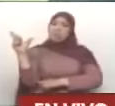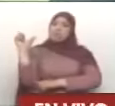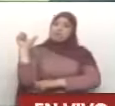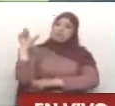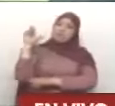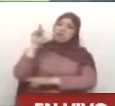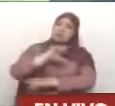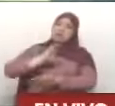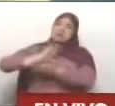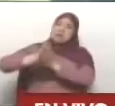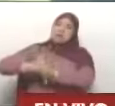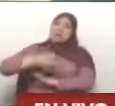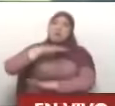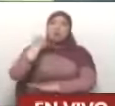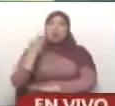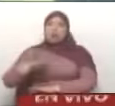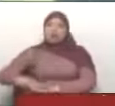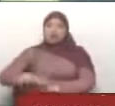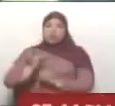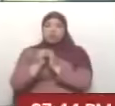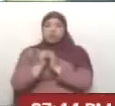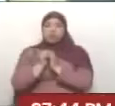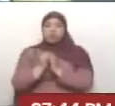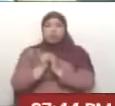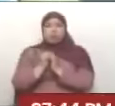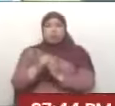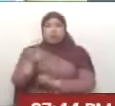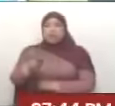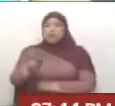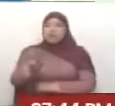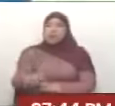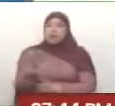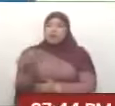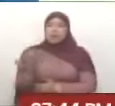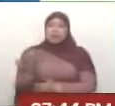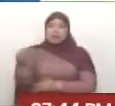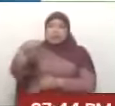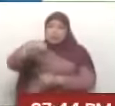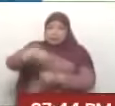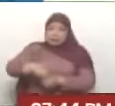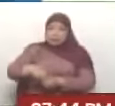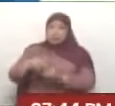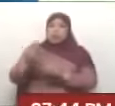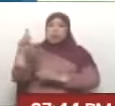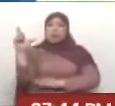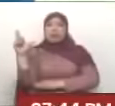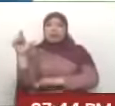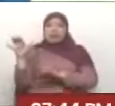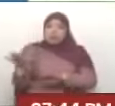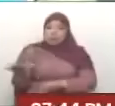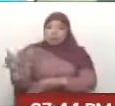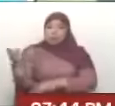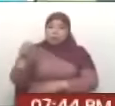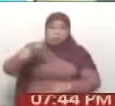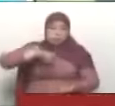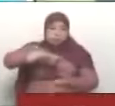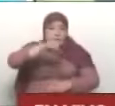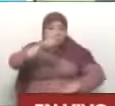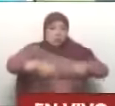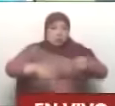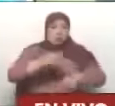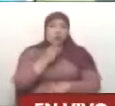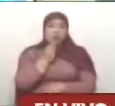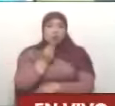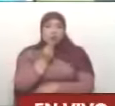allanen, que se asesine gente que lo que está orando. Esto no se había visto. Incluso dentro de la mezquita. Sí, esto no se había visto. Solamente